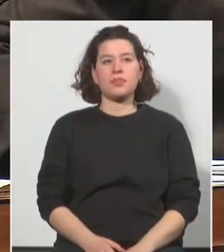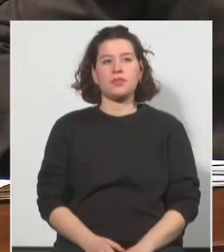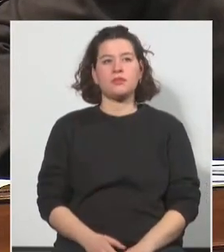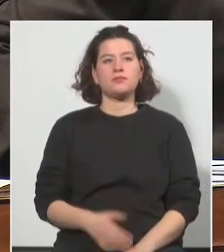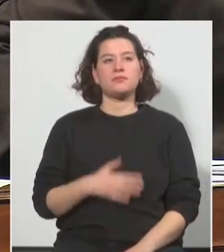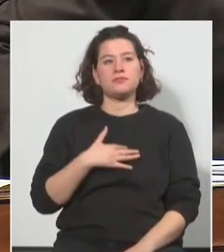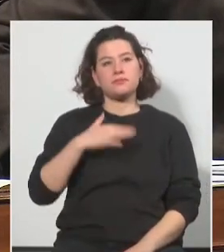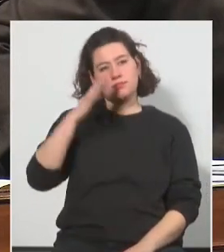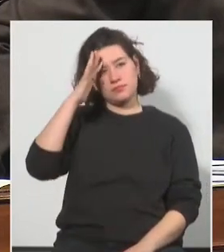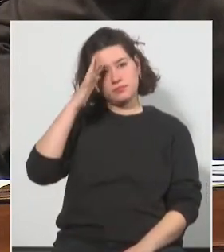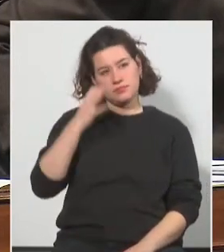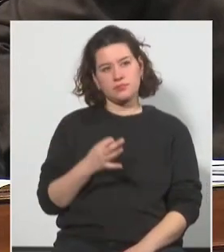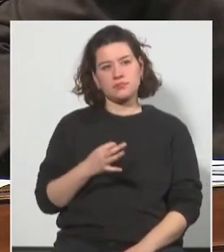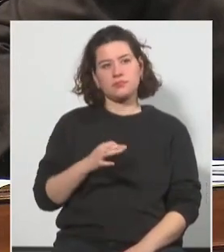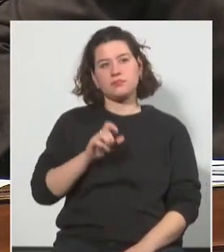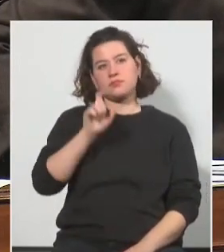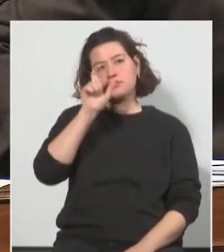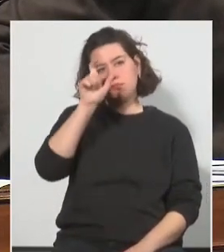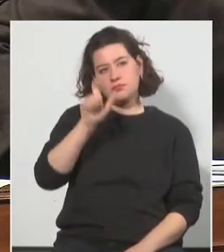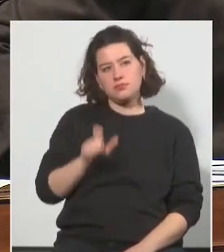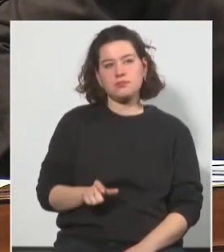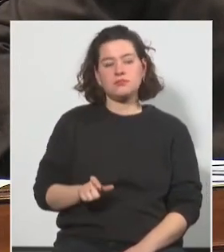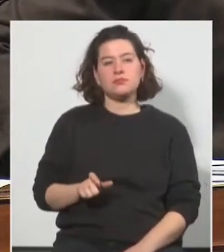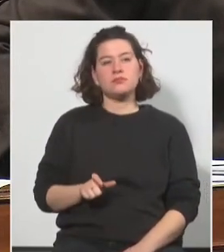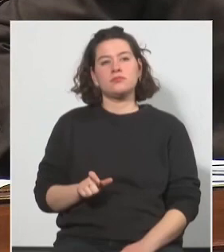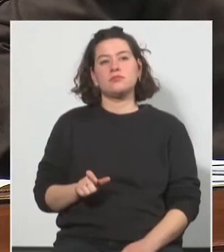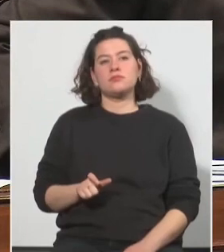Yo creo que el interpelante